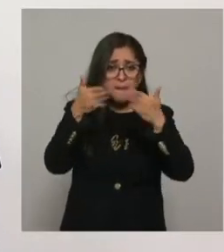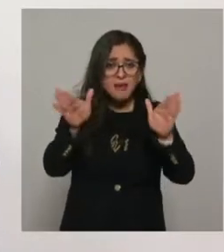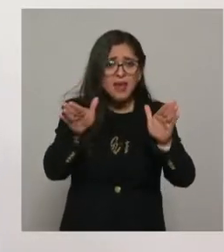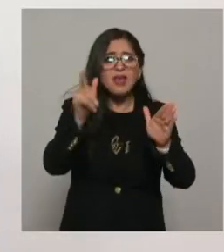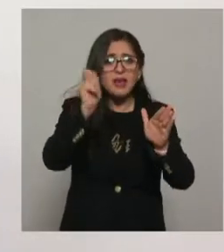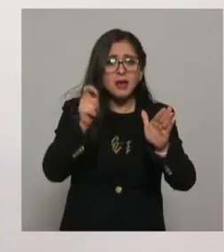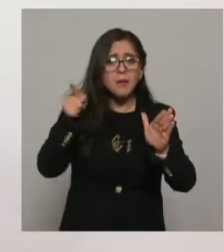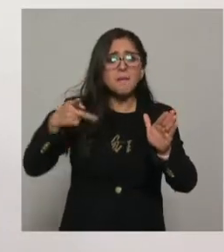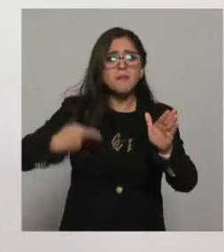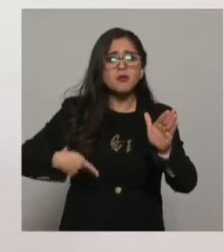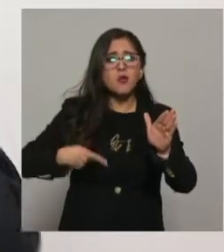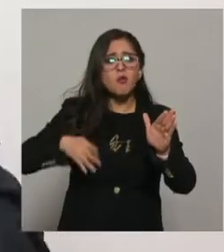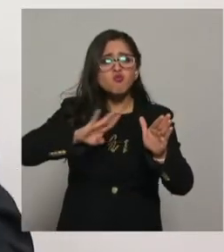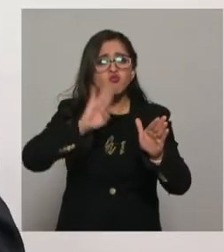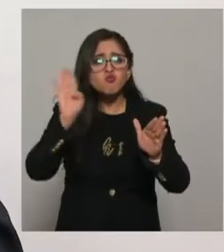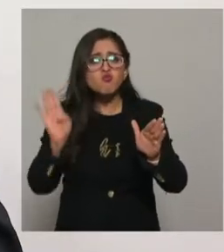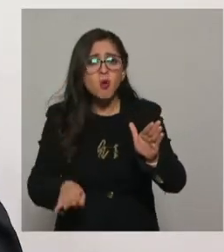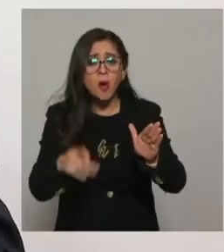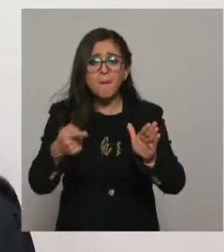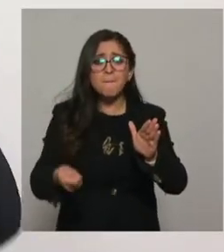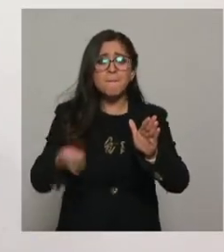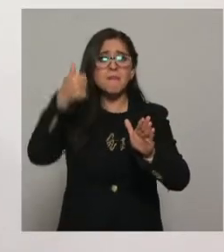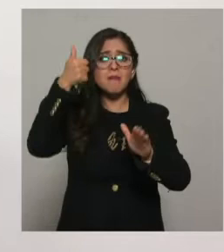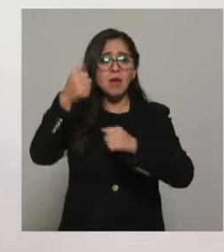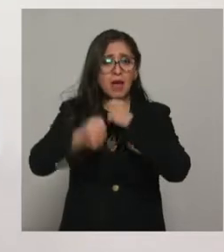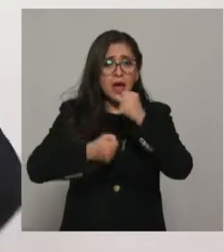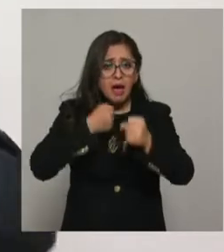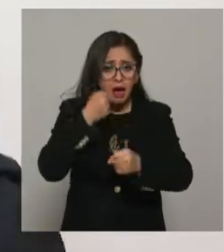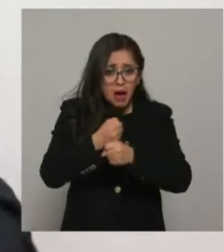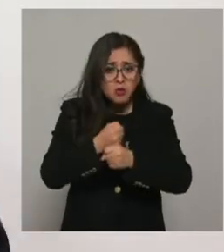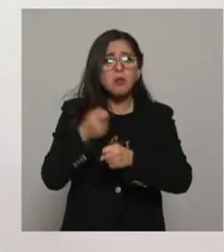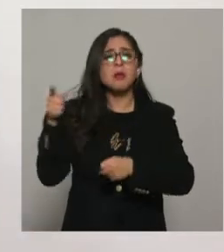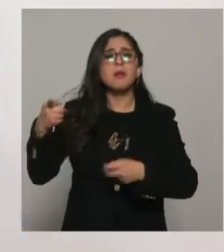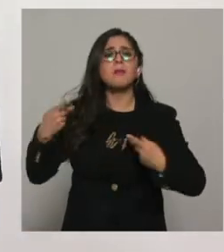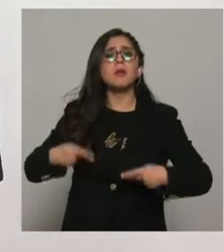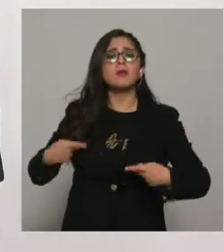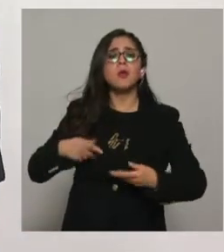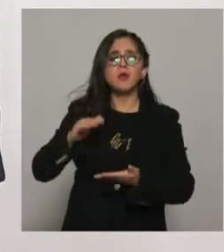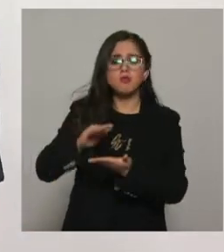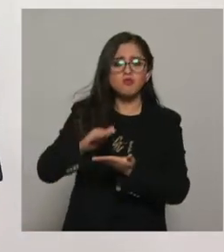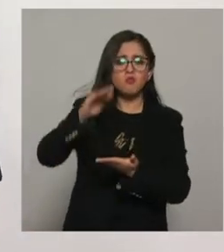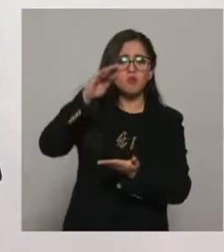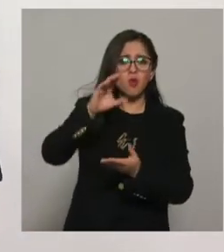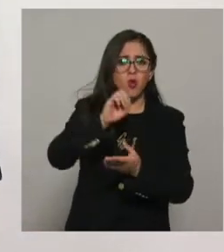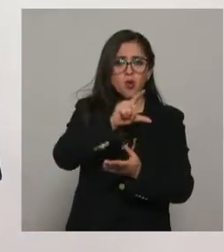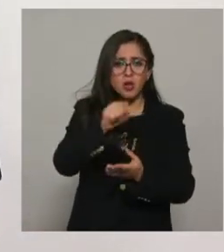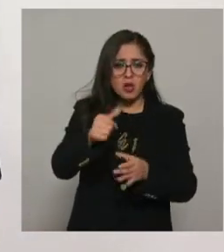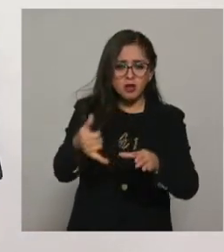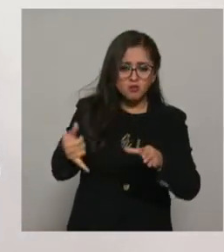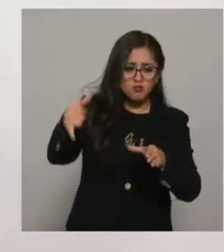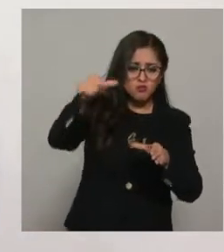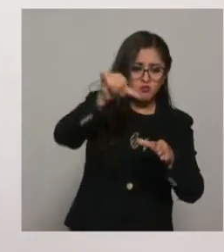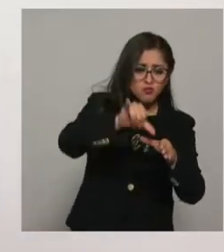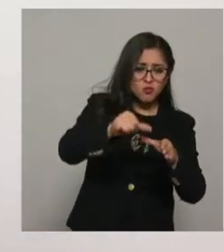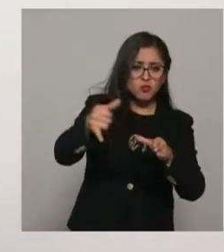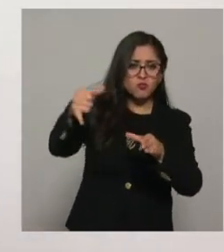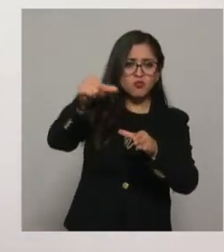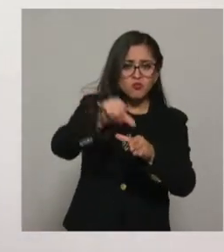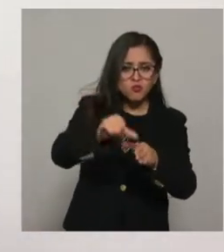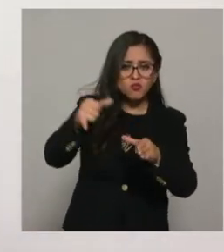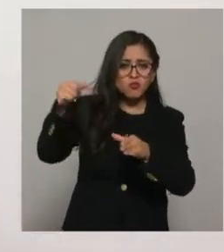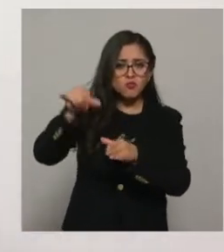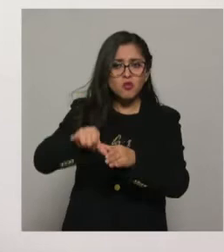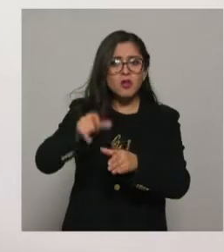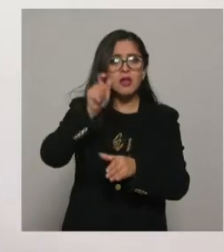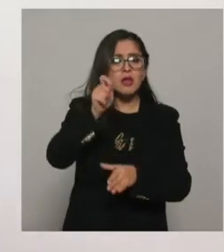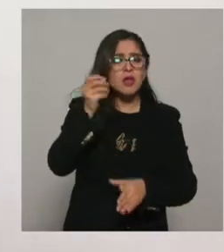llevan su ollita o su plástico y les dan su alimento, les dan su taco. Sí, así es